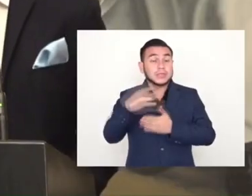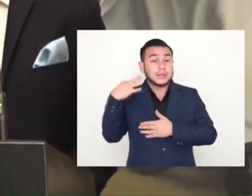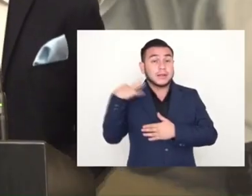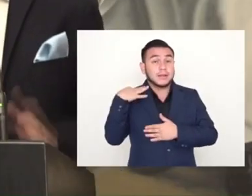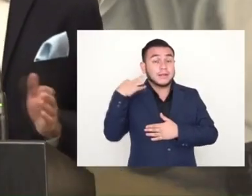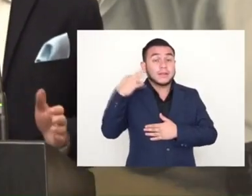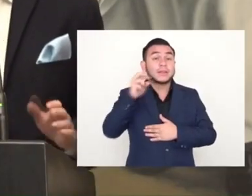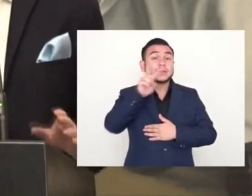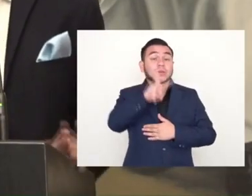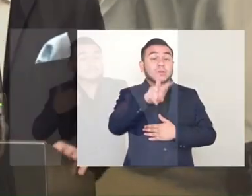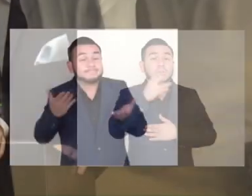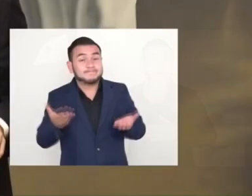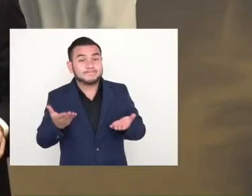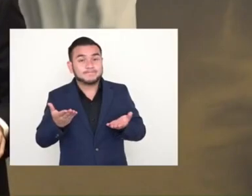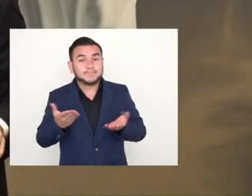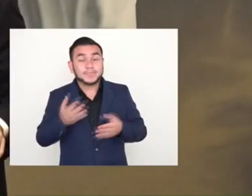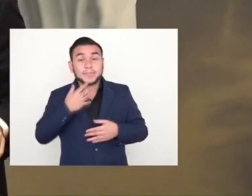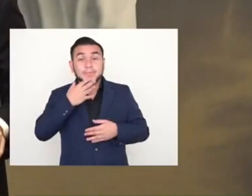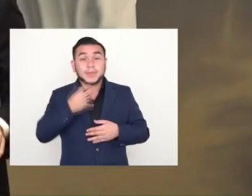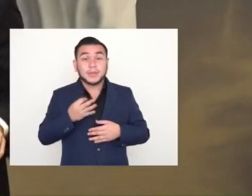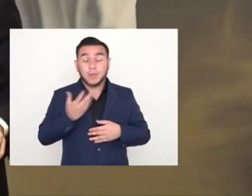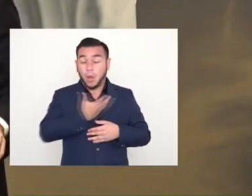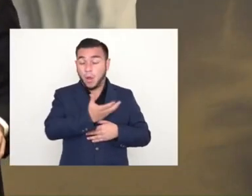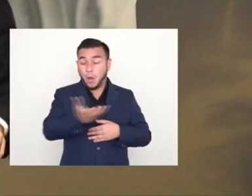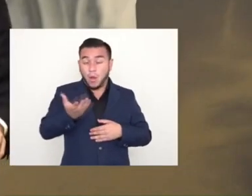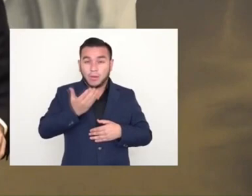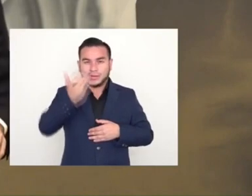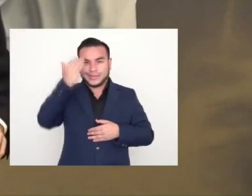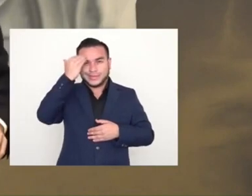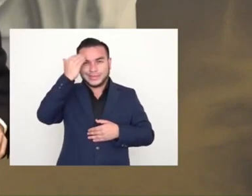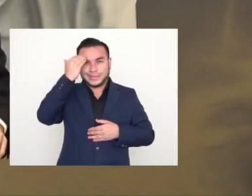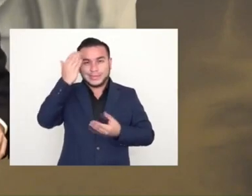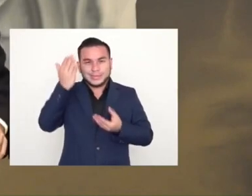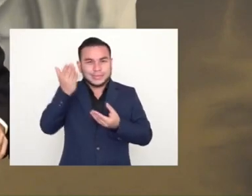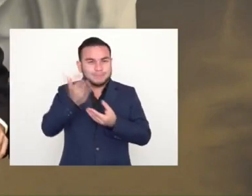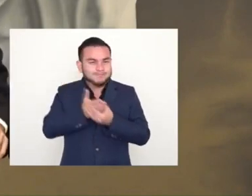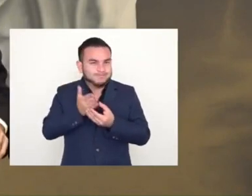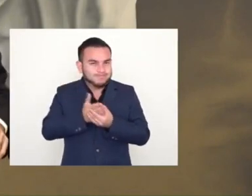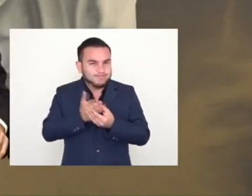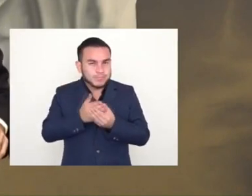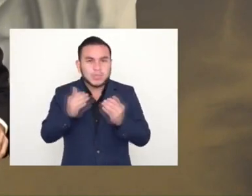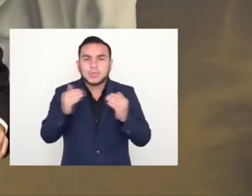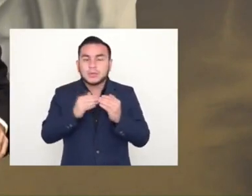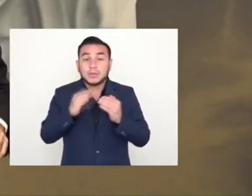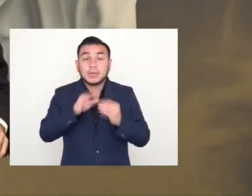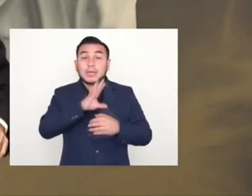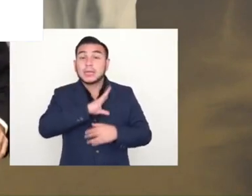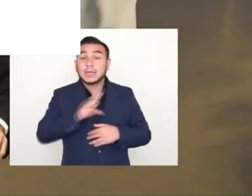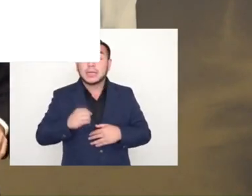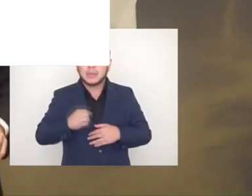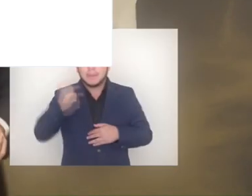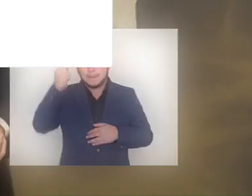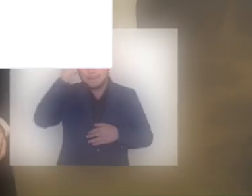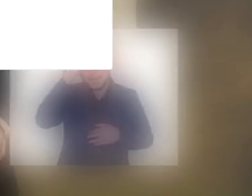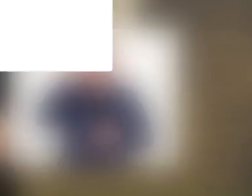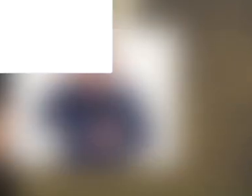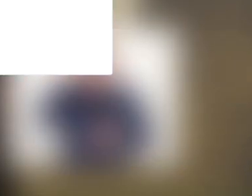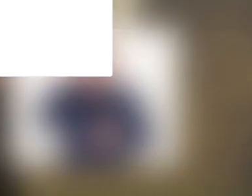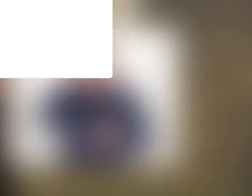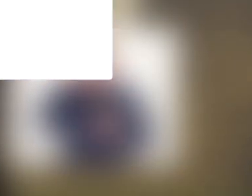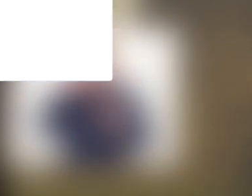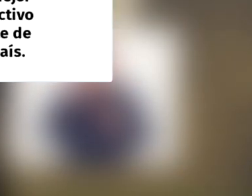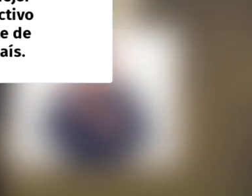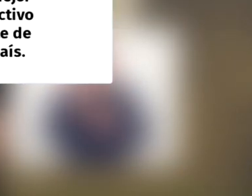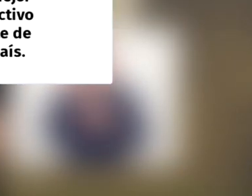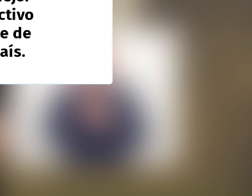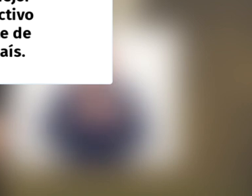separado de su cargo sin que a la fe se conozcan las razones que le dio a conocer la noticia pasada a las nueve de la noche del 7 de abril minutos más